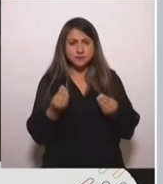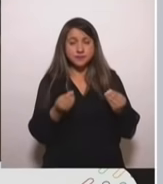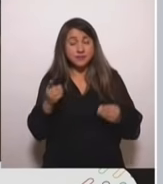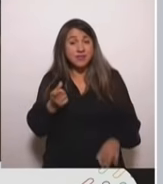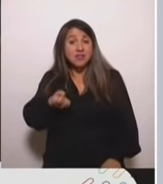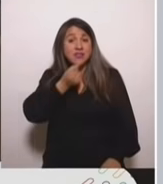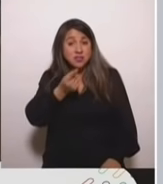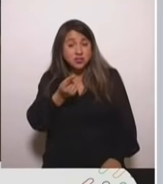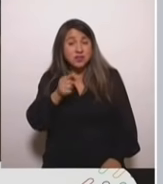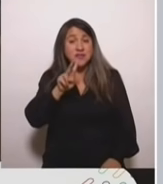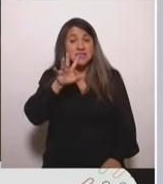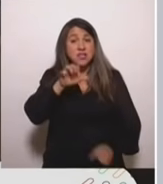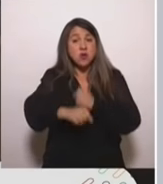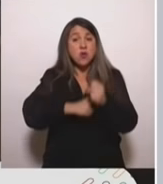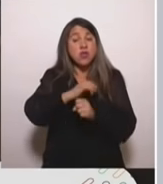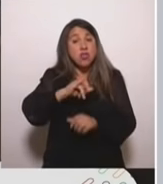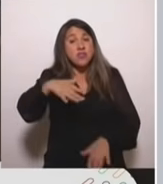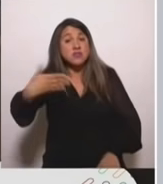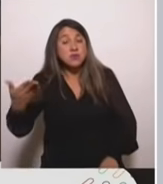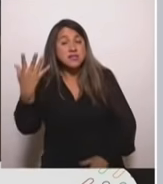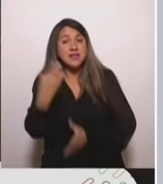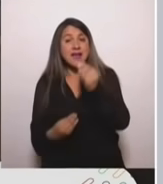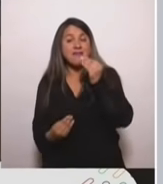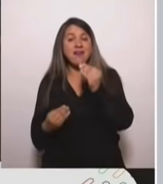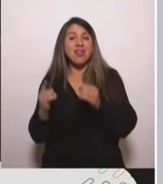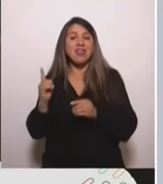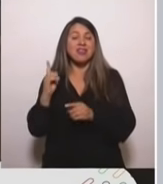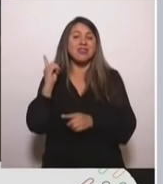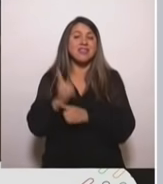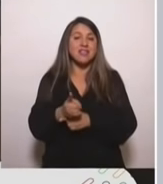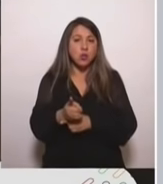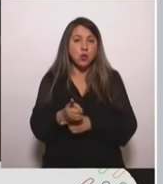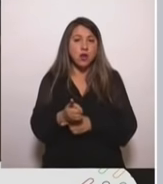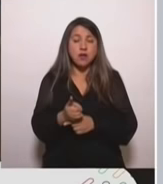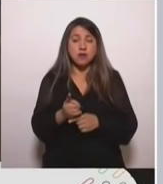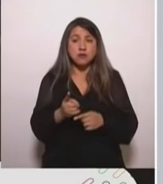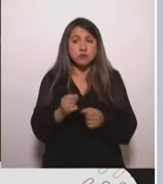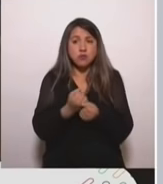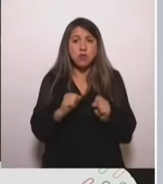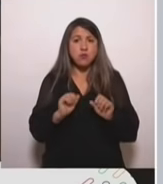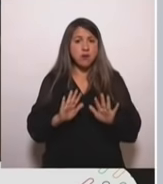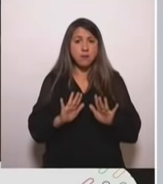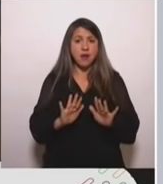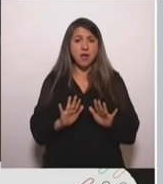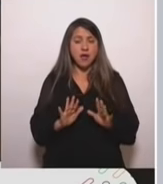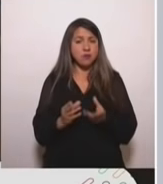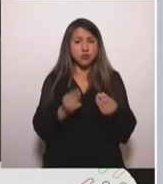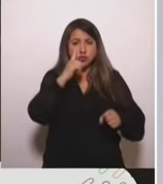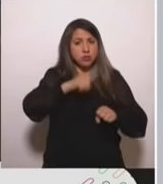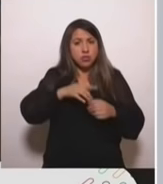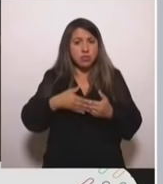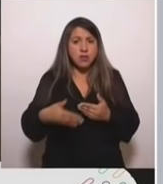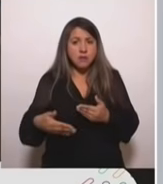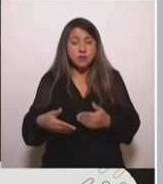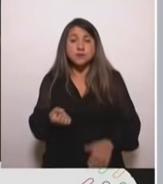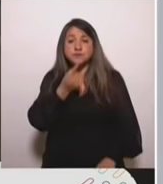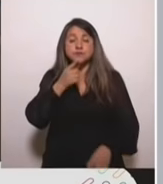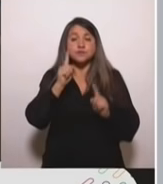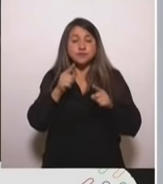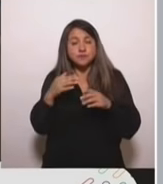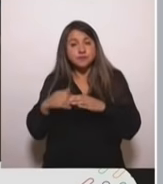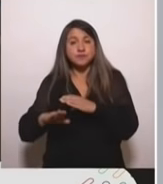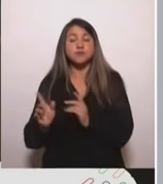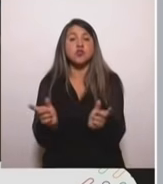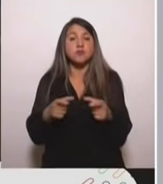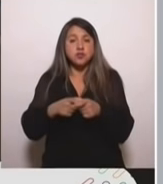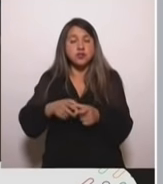ser juzgadas por un acto o finalmente van a ser absueltos. De hecho, desde el mismo ministro de Justicia, Ana Larraín, también ha habido una, no sé si crítica,